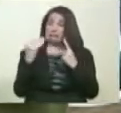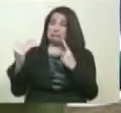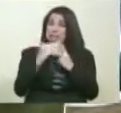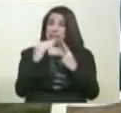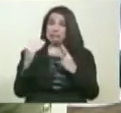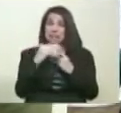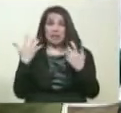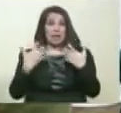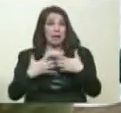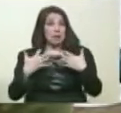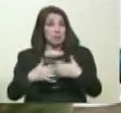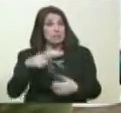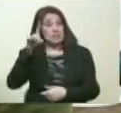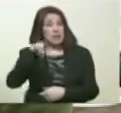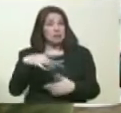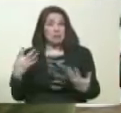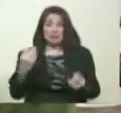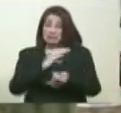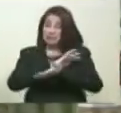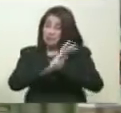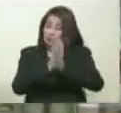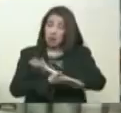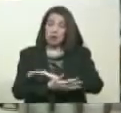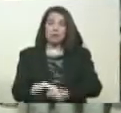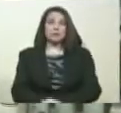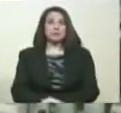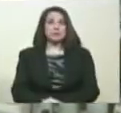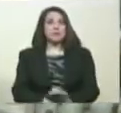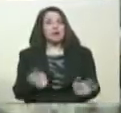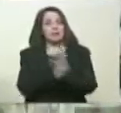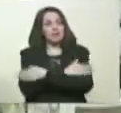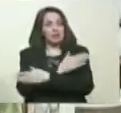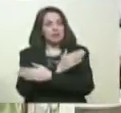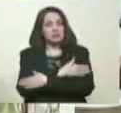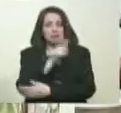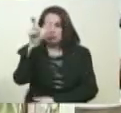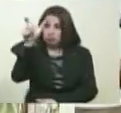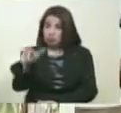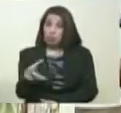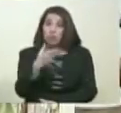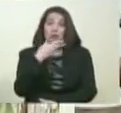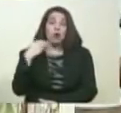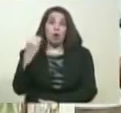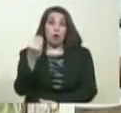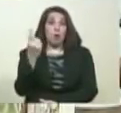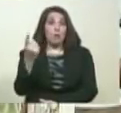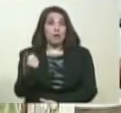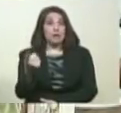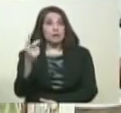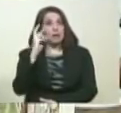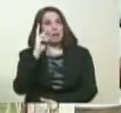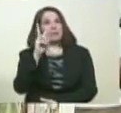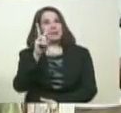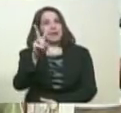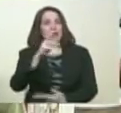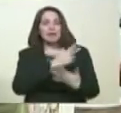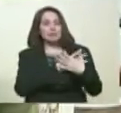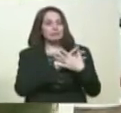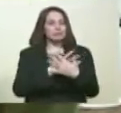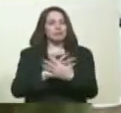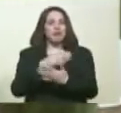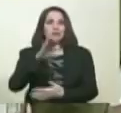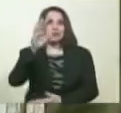eso hay que acabarlo, eso hay que acabarlo, lo vamos a acabar. Te felicito por tu juventud y por esa mirada que tienes de voluntad de